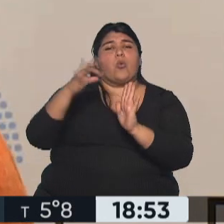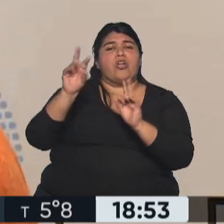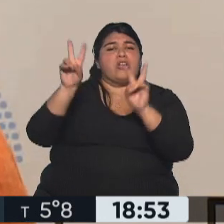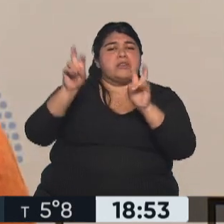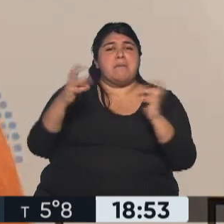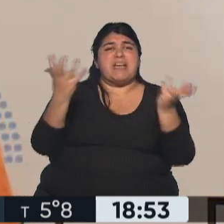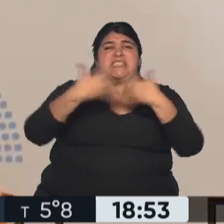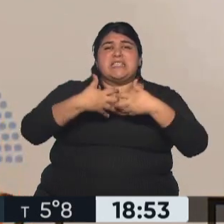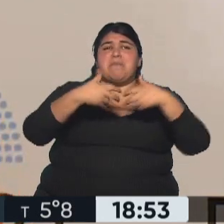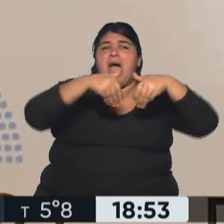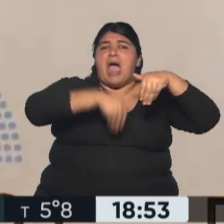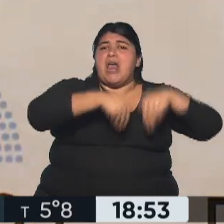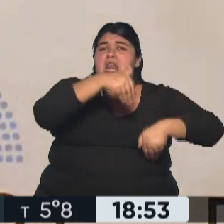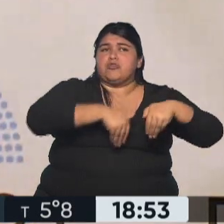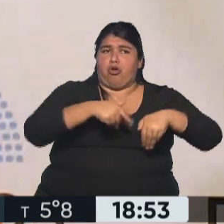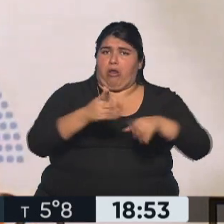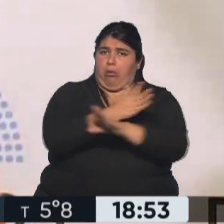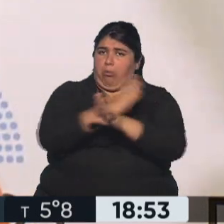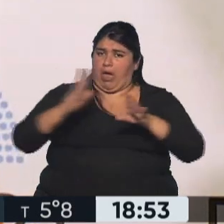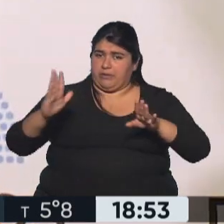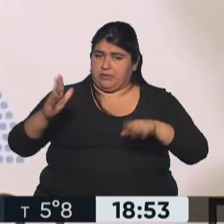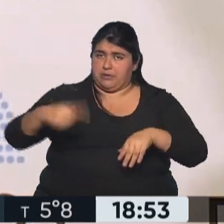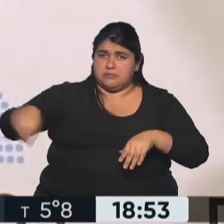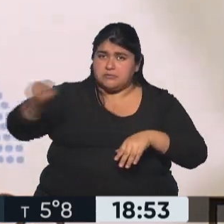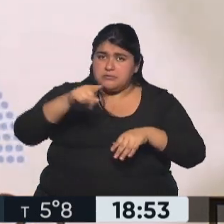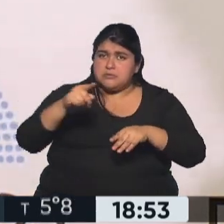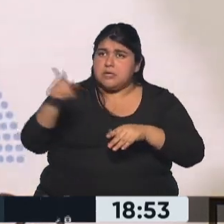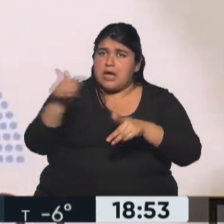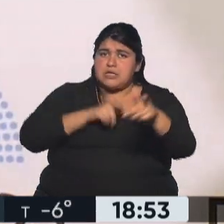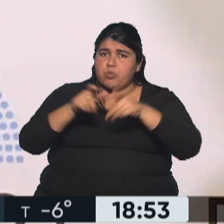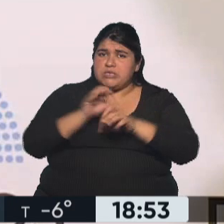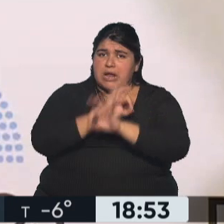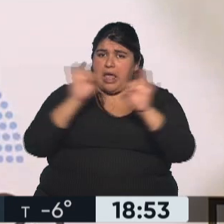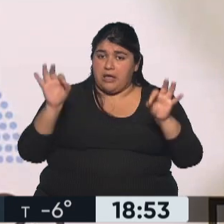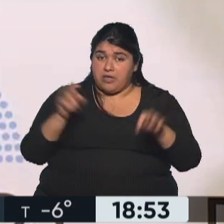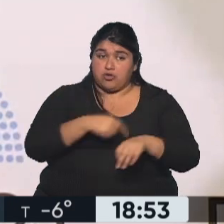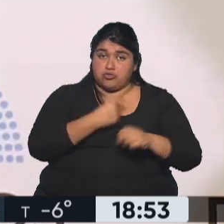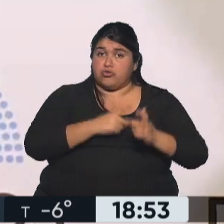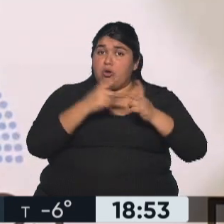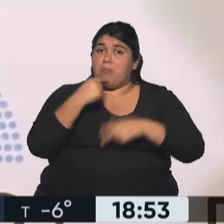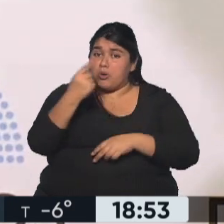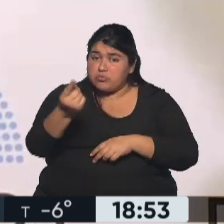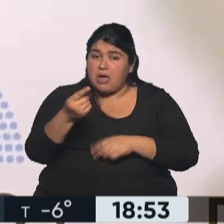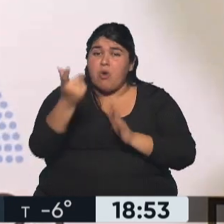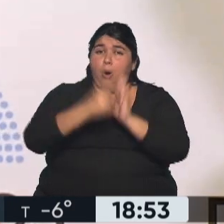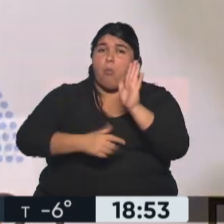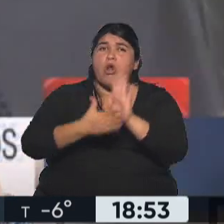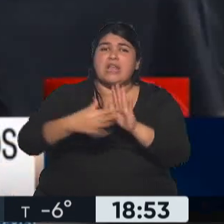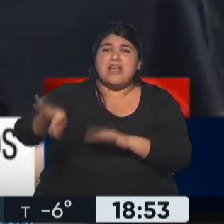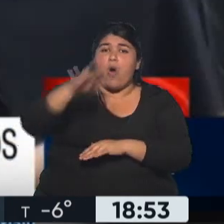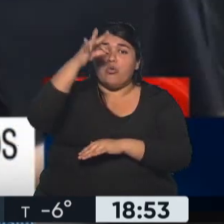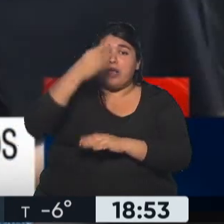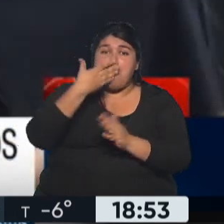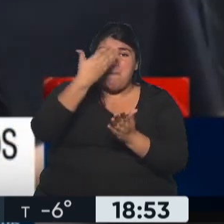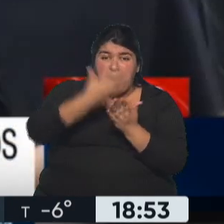sistema electoral y no han podido responder ninguno de los cuestionamientos que hicimos. Por ejemplo, ¿cómo van a hacer con la boleta única